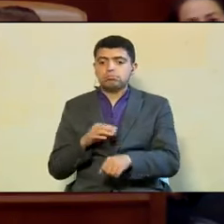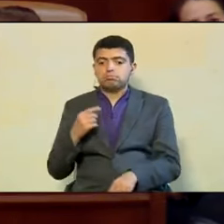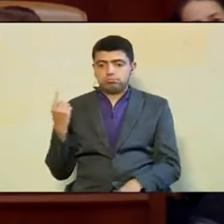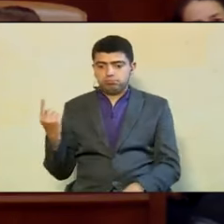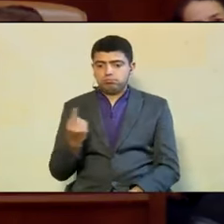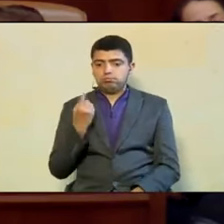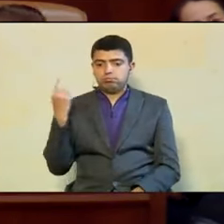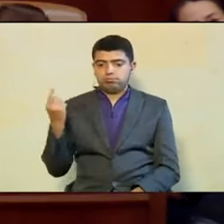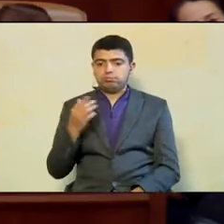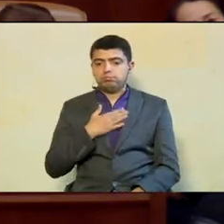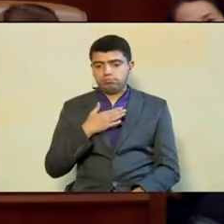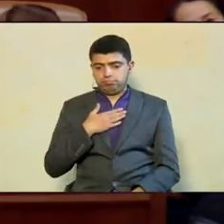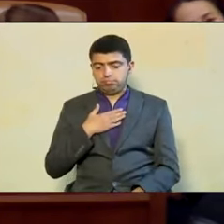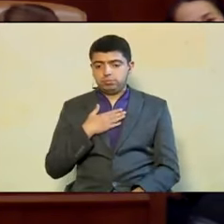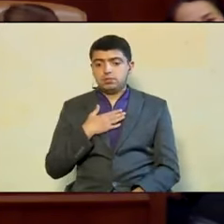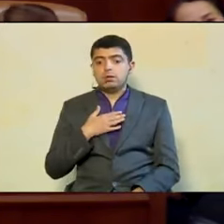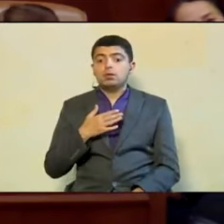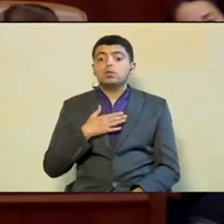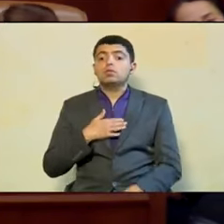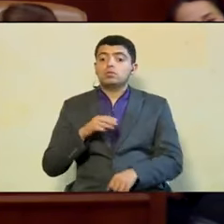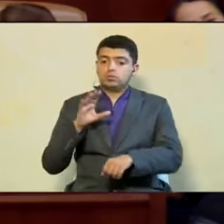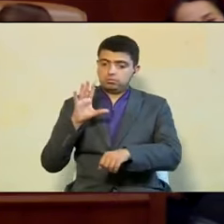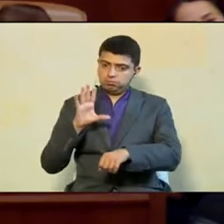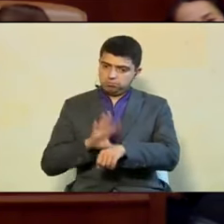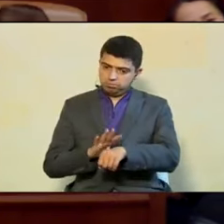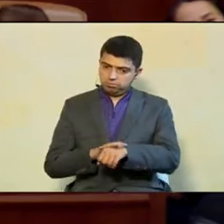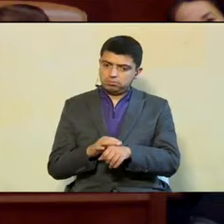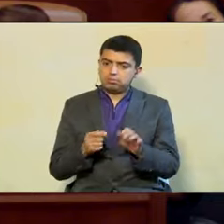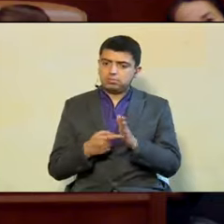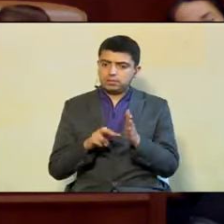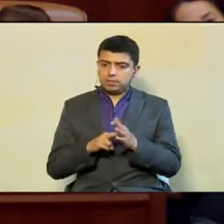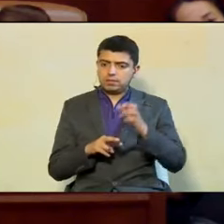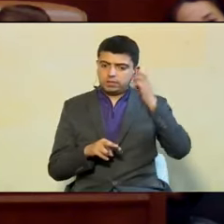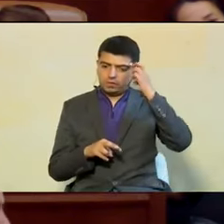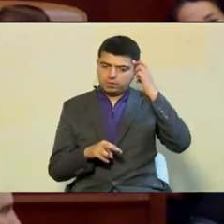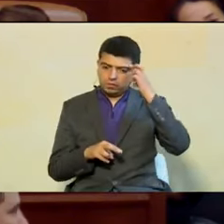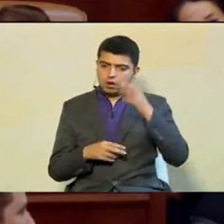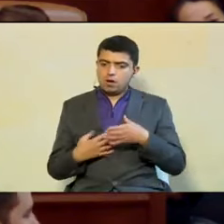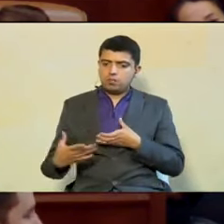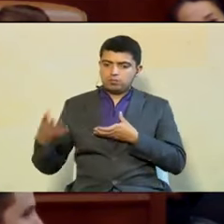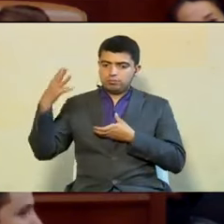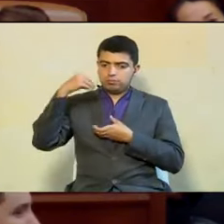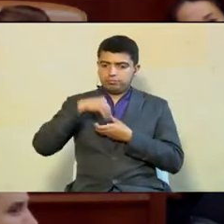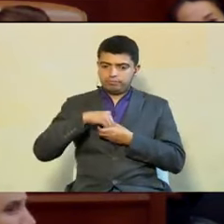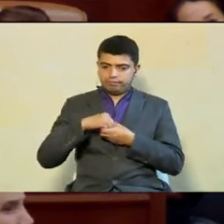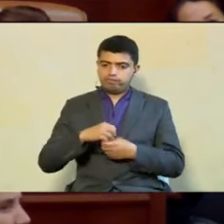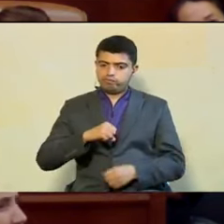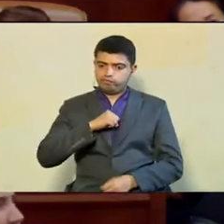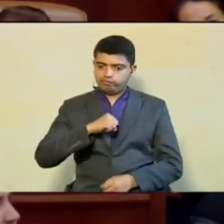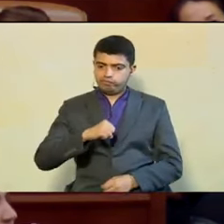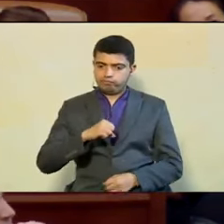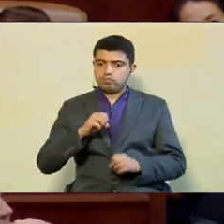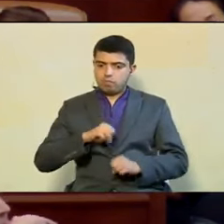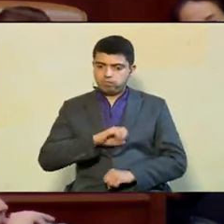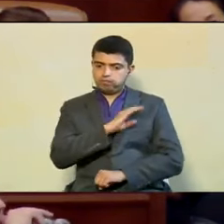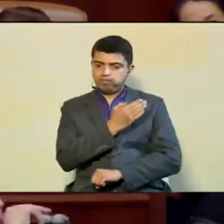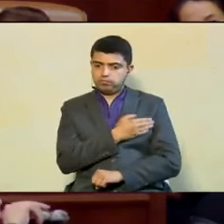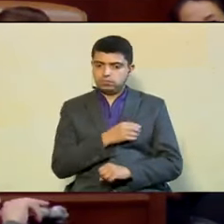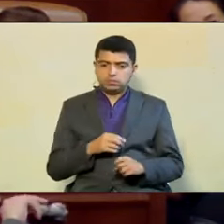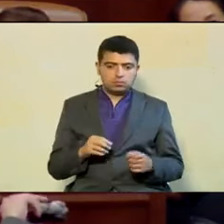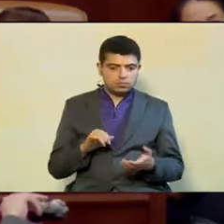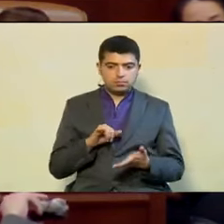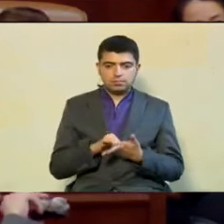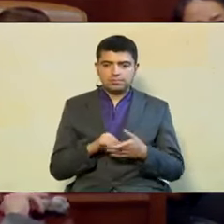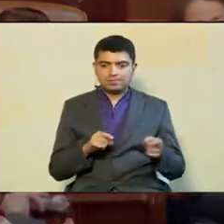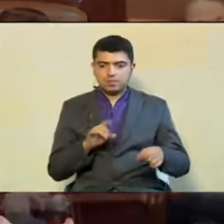generales somos profesionales íntegros capaces que estamos viendo limitada nuestra capacidad de acción en un montón de aspectos